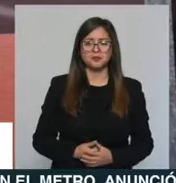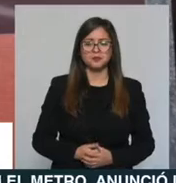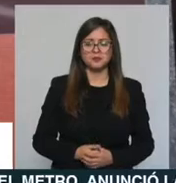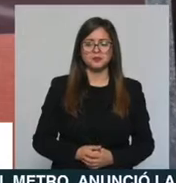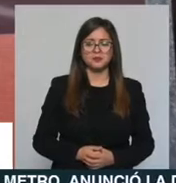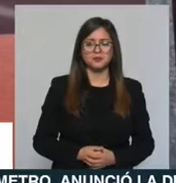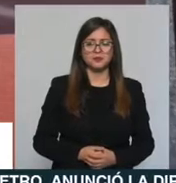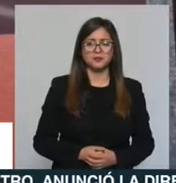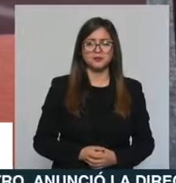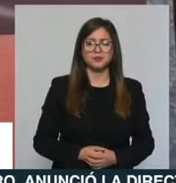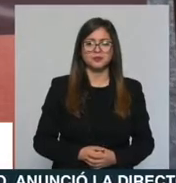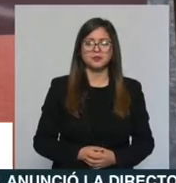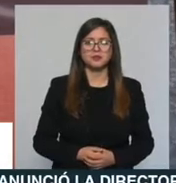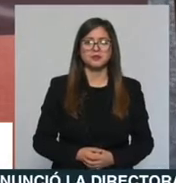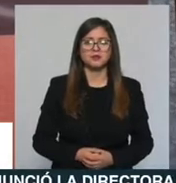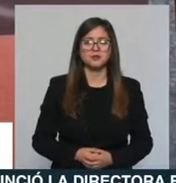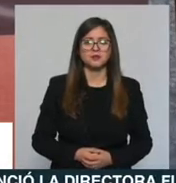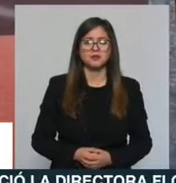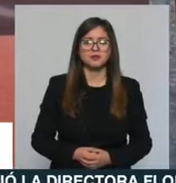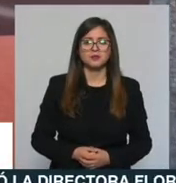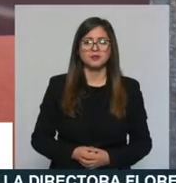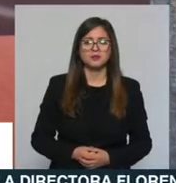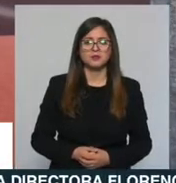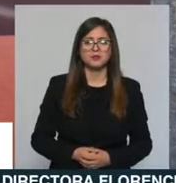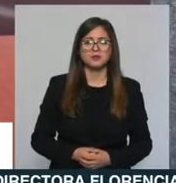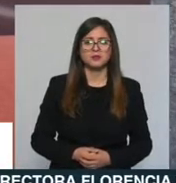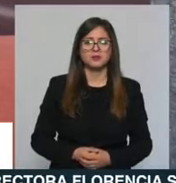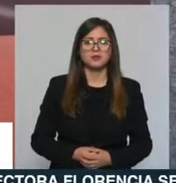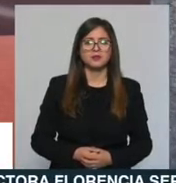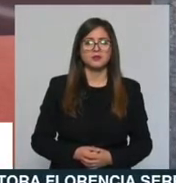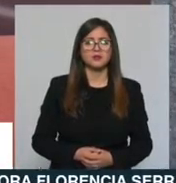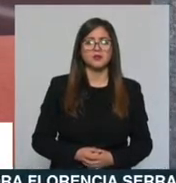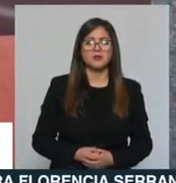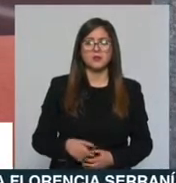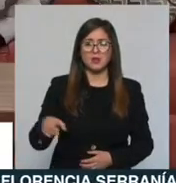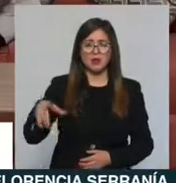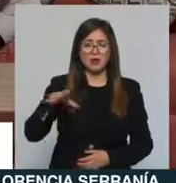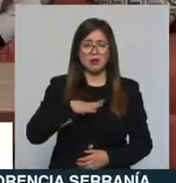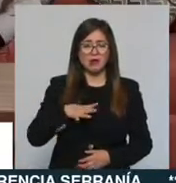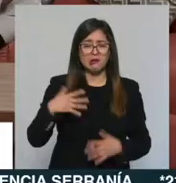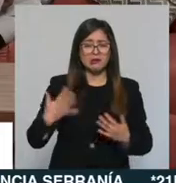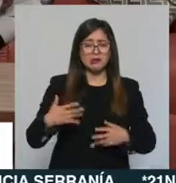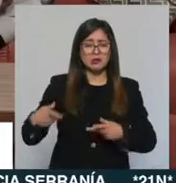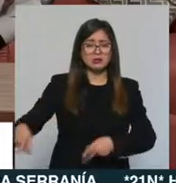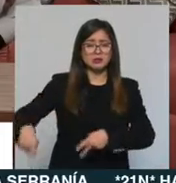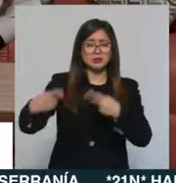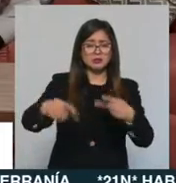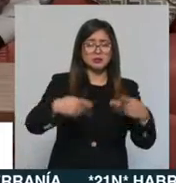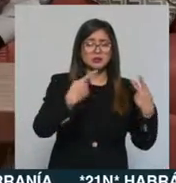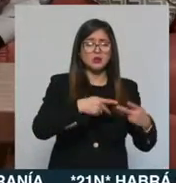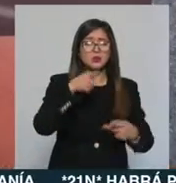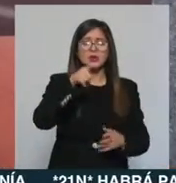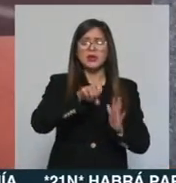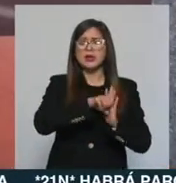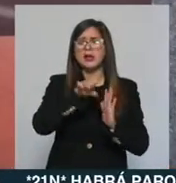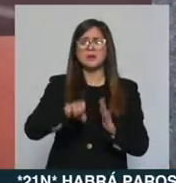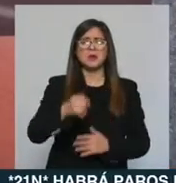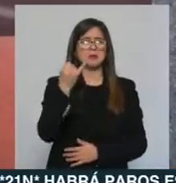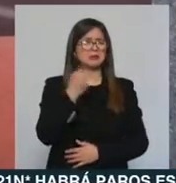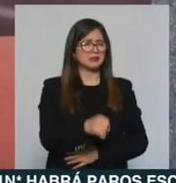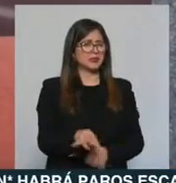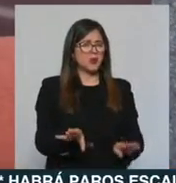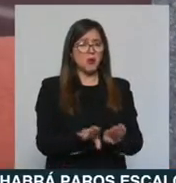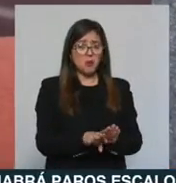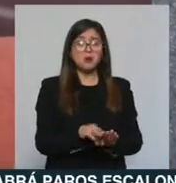hay productos que no te puedes imaginar exactamente lo convenientes que resultan. Por ejemplo, algo que